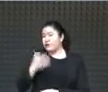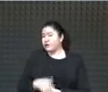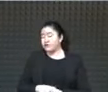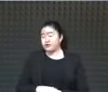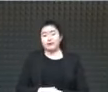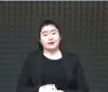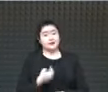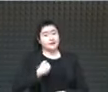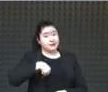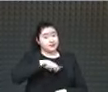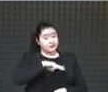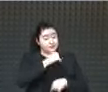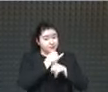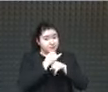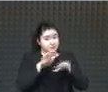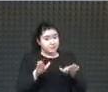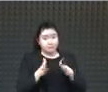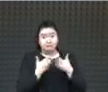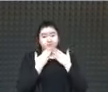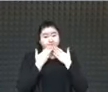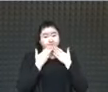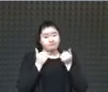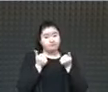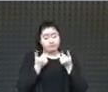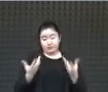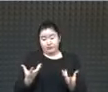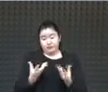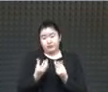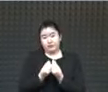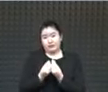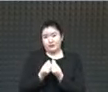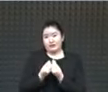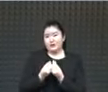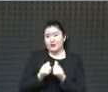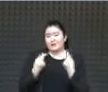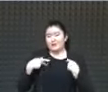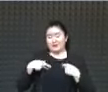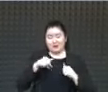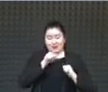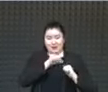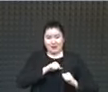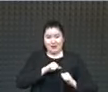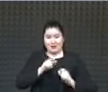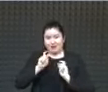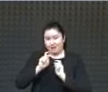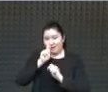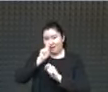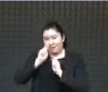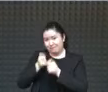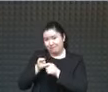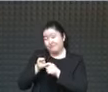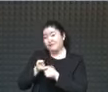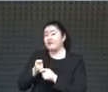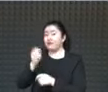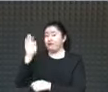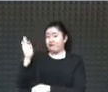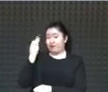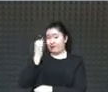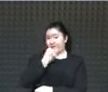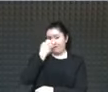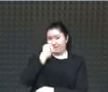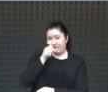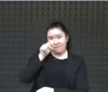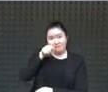esa información, estamos trabajando con la Autoridad Educativa Federal. De hecho, en mi beca, para empezar,